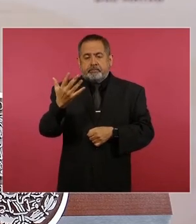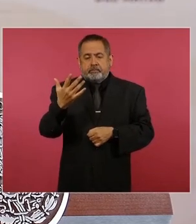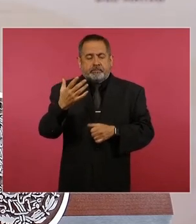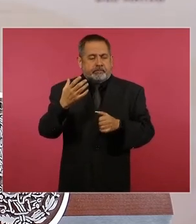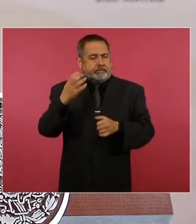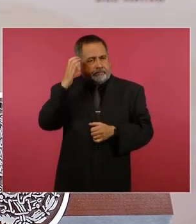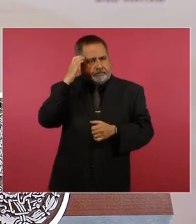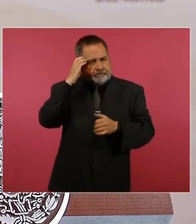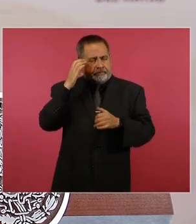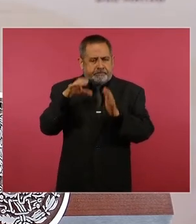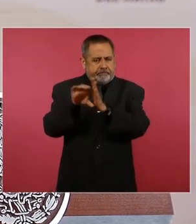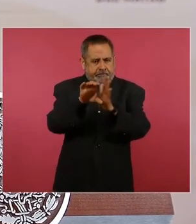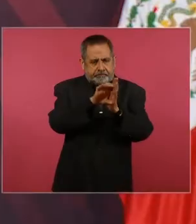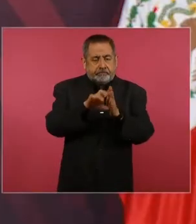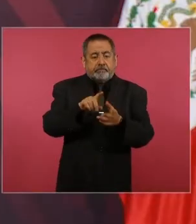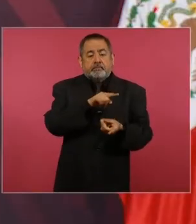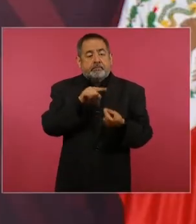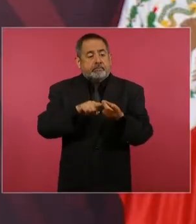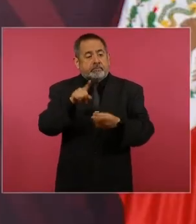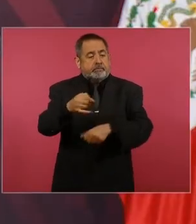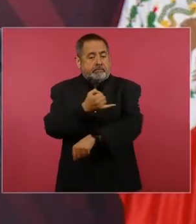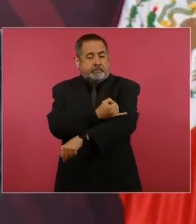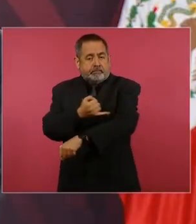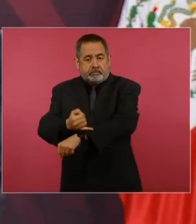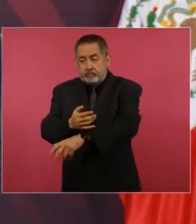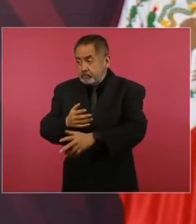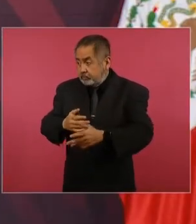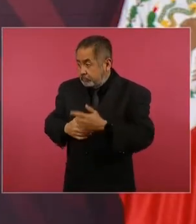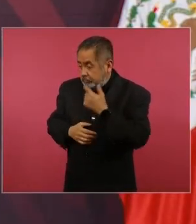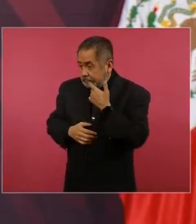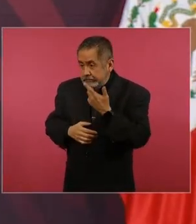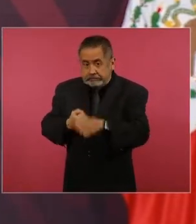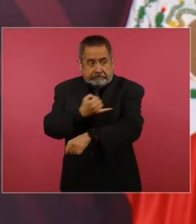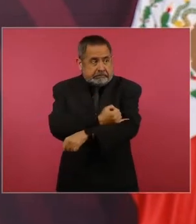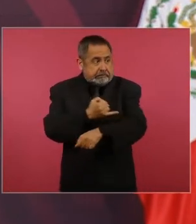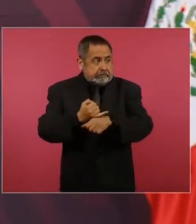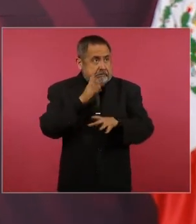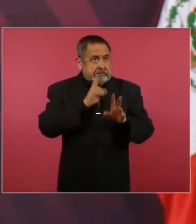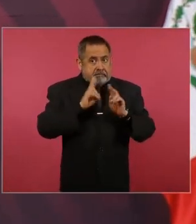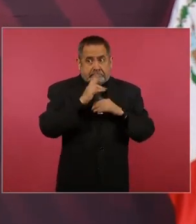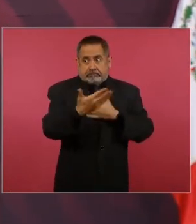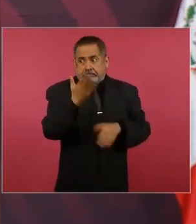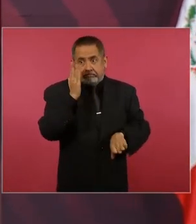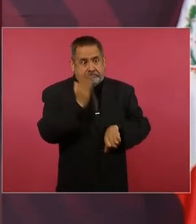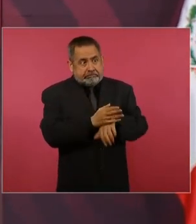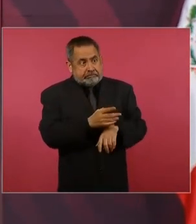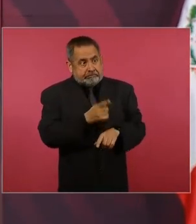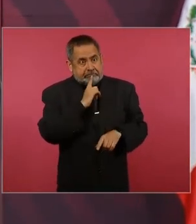Iztapalapa. No vaya a ser que por mencionar Iztapalapa me vayan